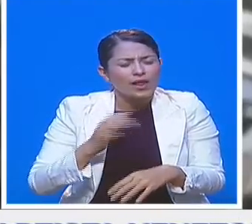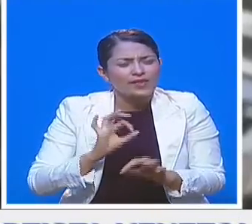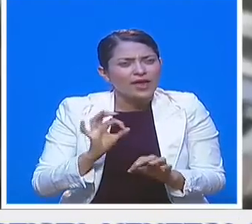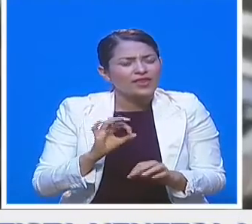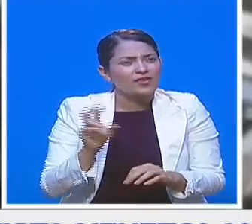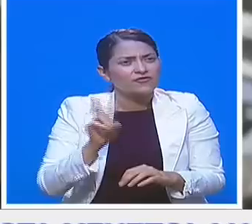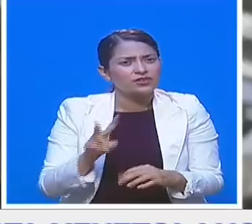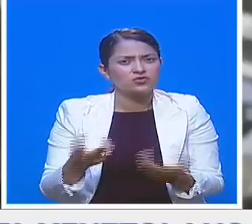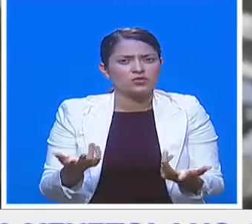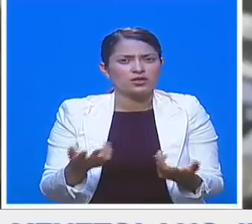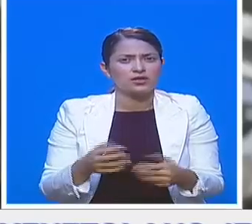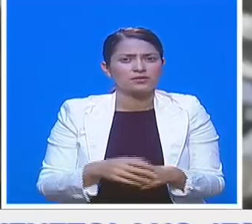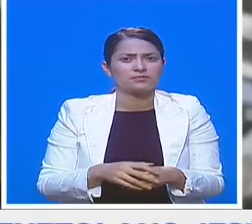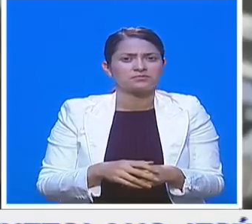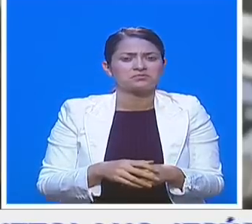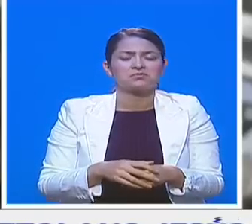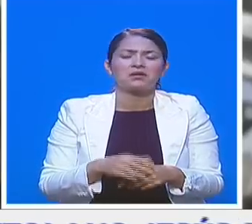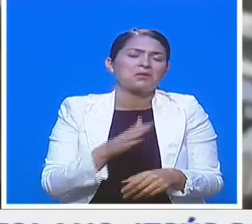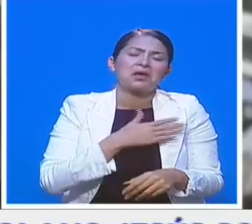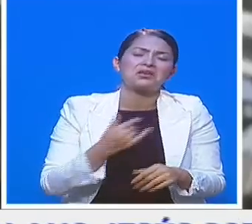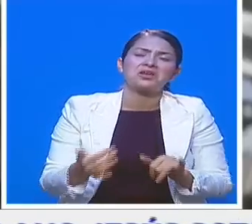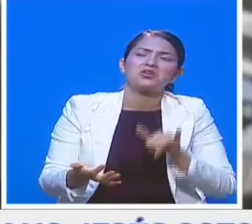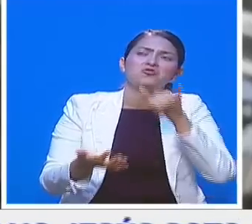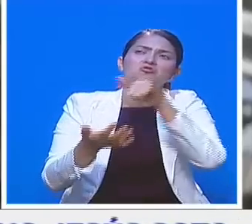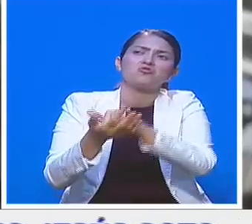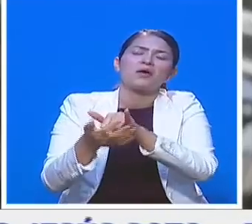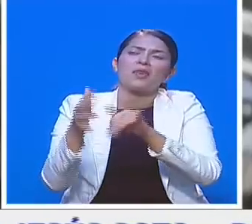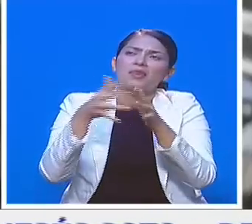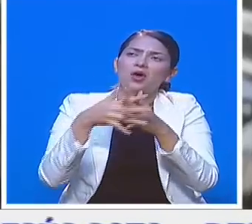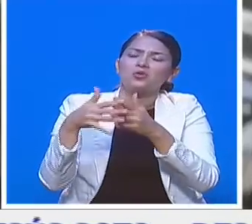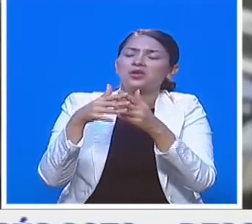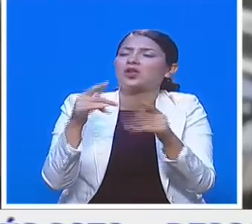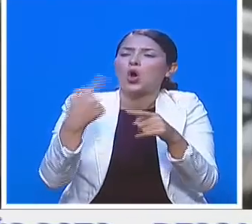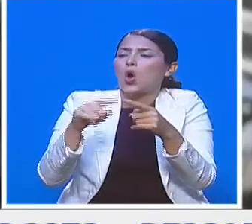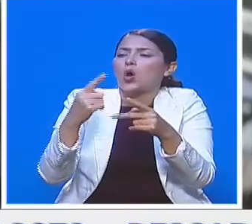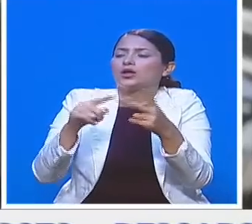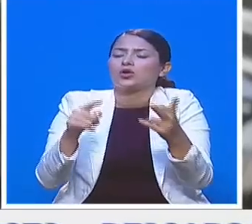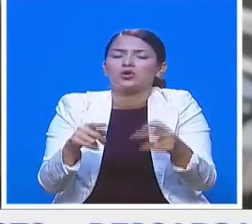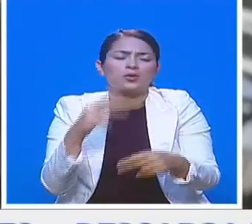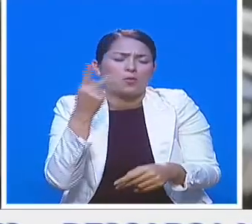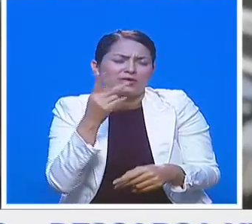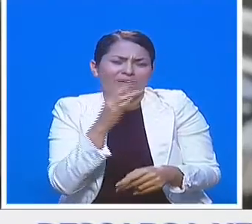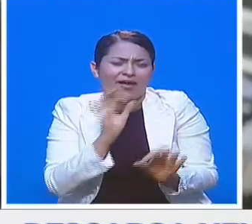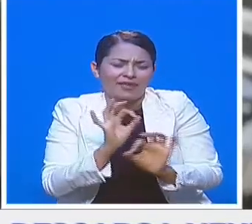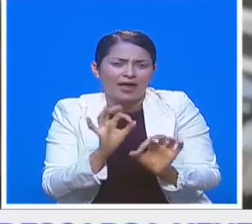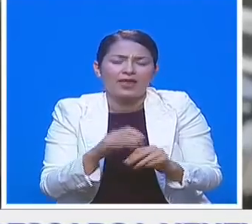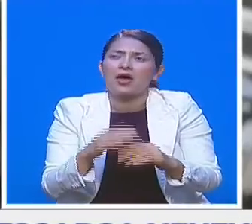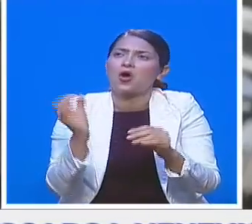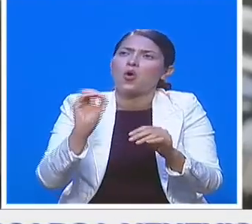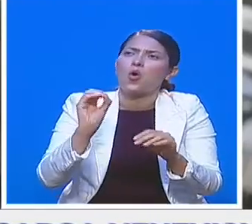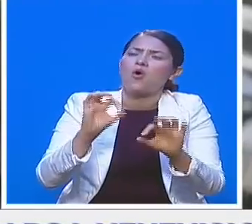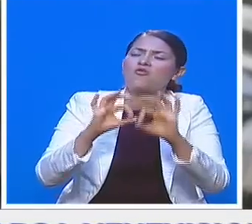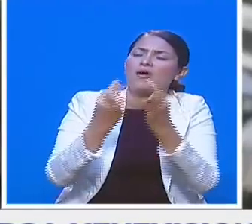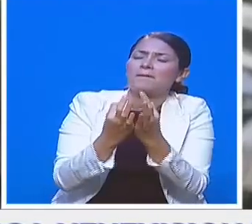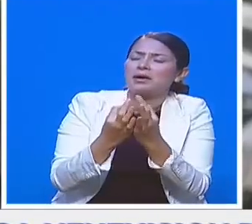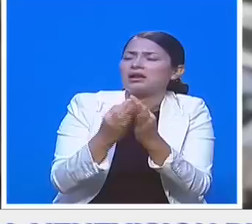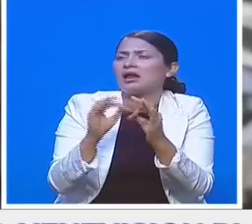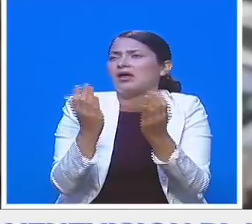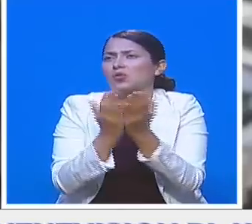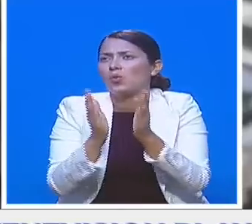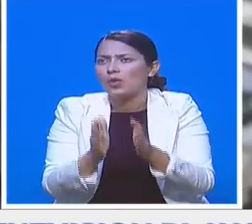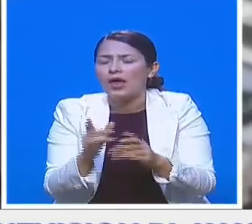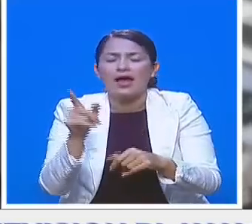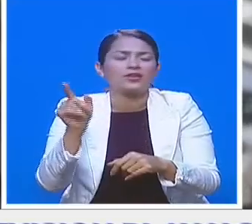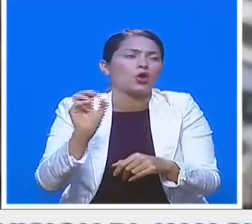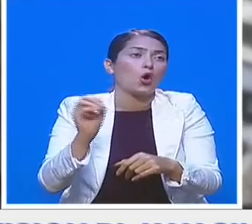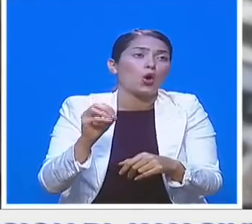no están en política, que quieren ir a Estados Unidos, que tienen diligencias que hacer, familiares estudiando, consultas médicas, no